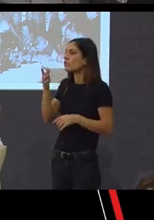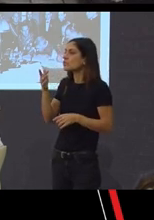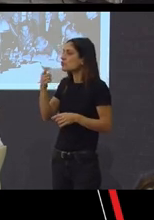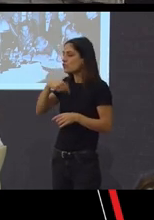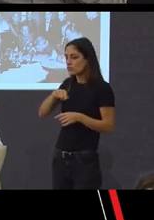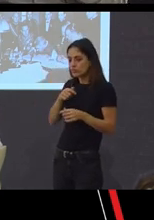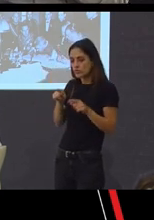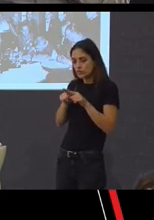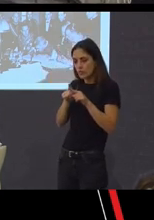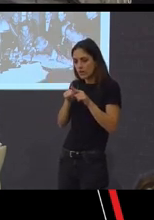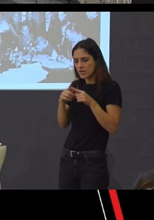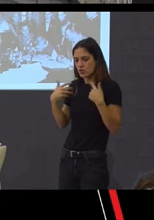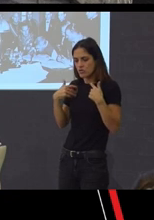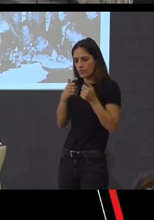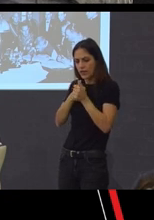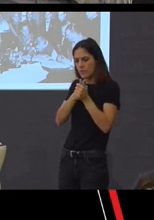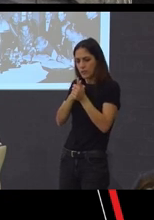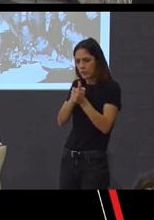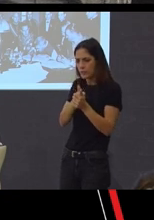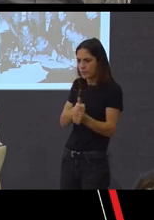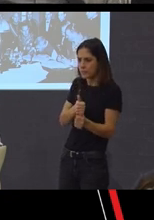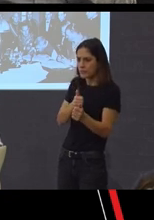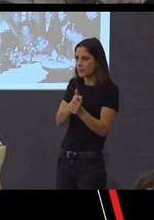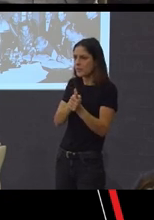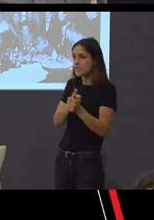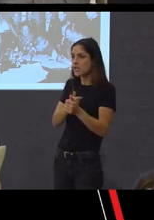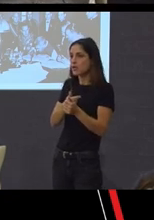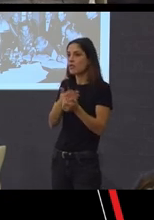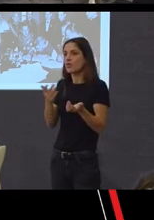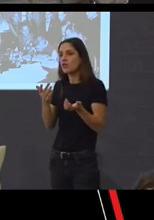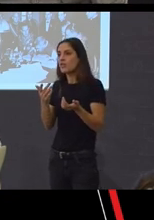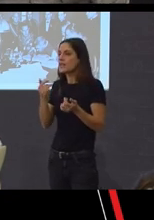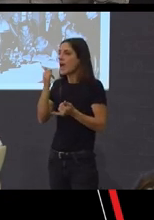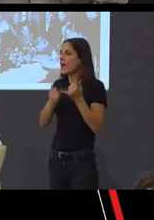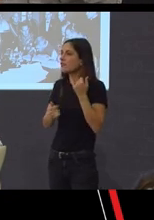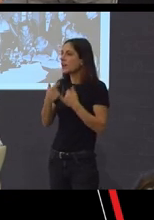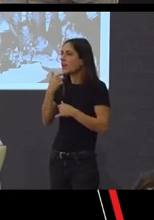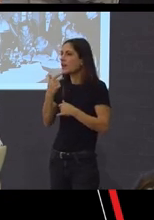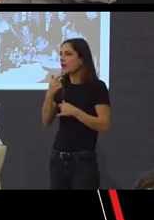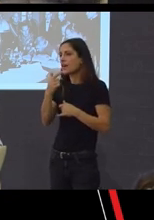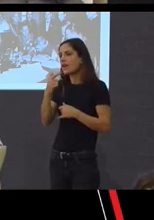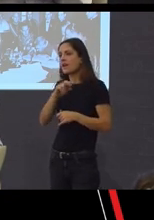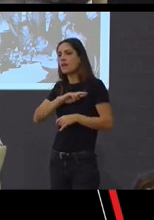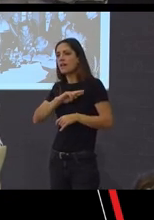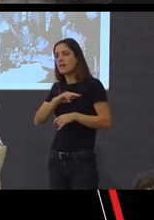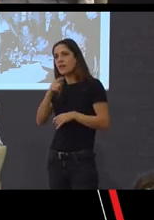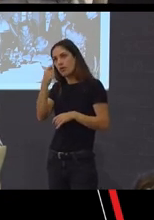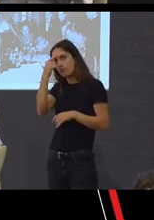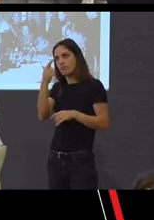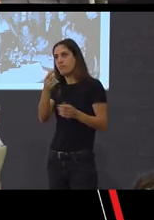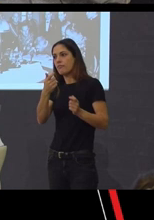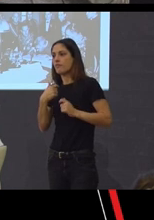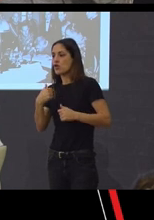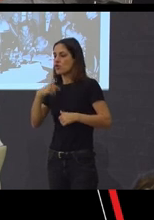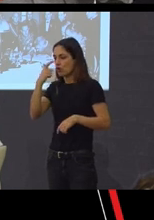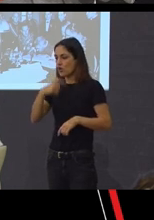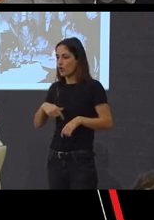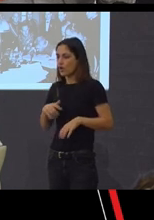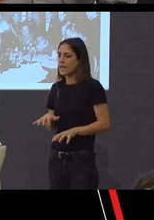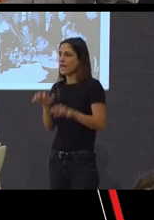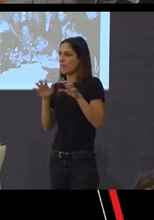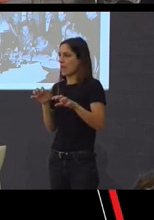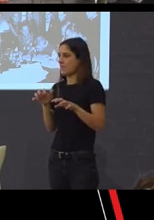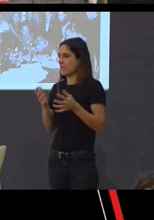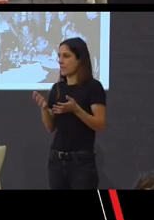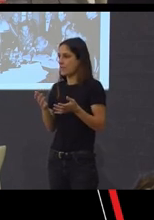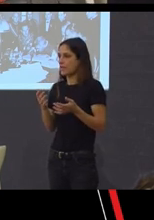somos, como dirían, cando lle vendían os relatos americanos, somos rebeldes, con que os americanos gusta isto de ser rebelde, pois somos